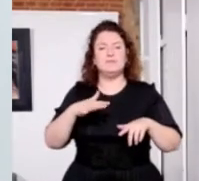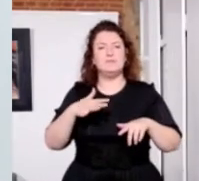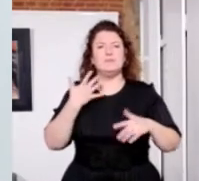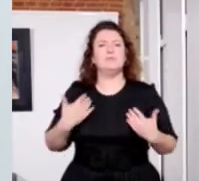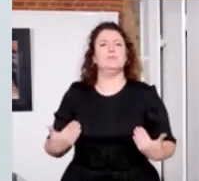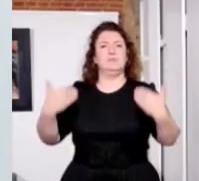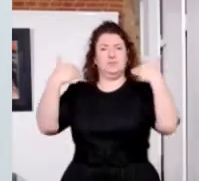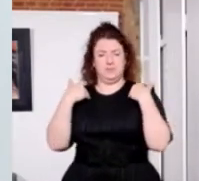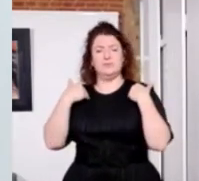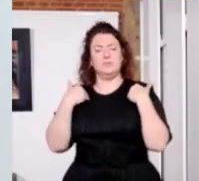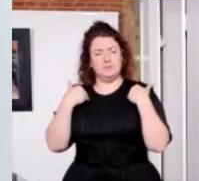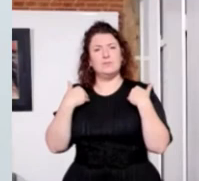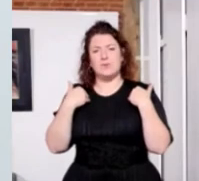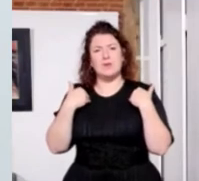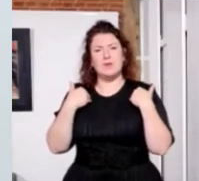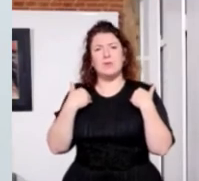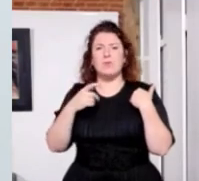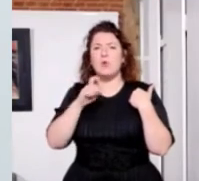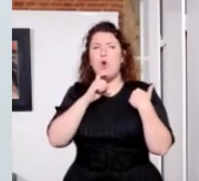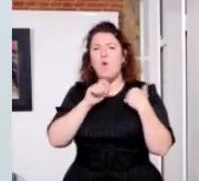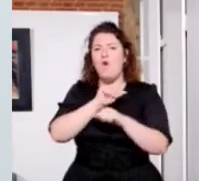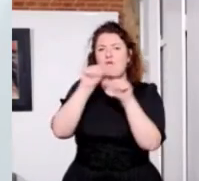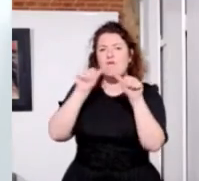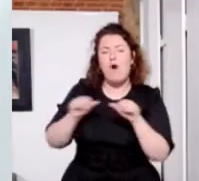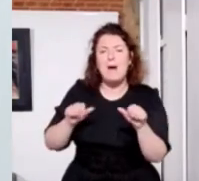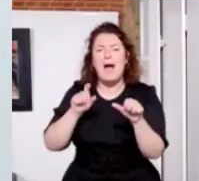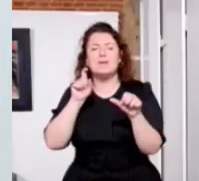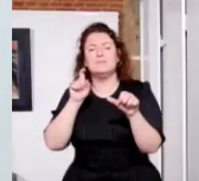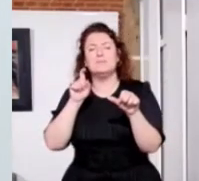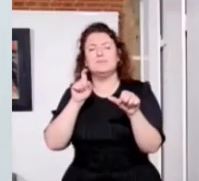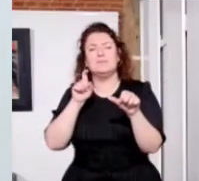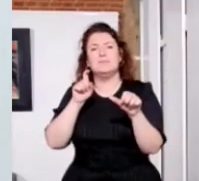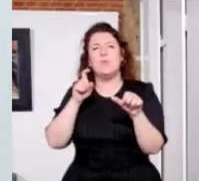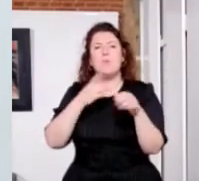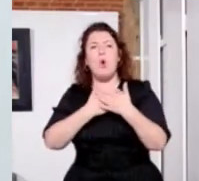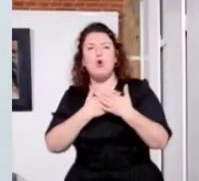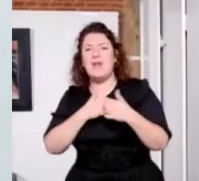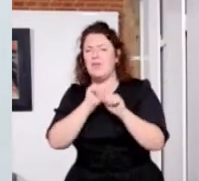se pudo asumir que hay muchas formas de participación y en este caso de hacer voluntariado.